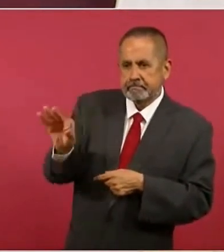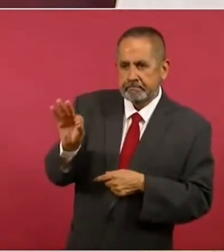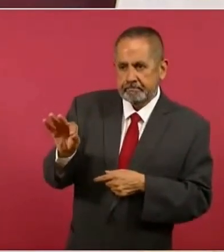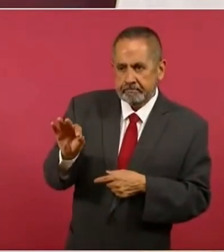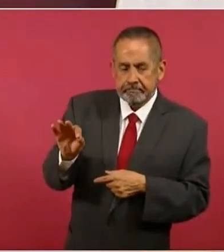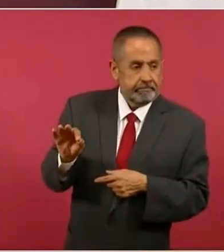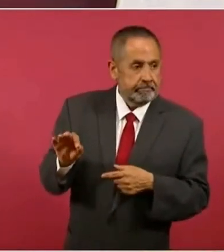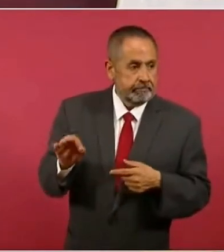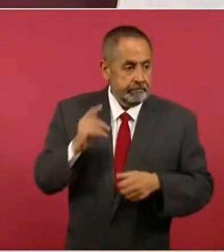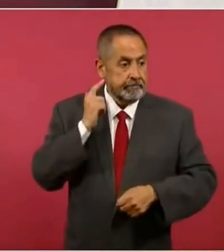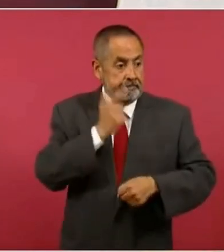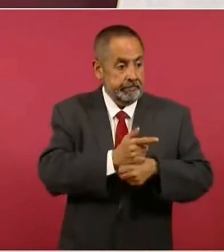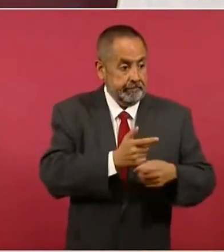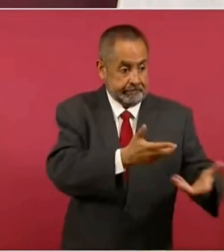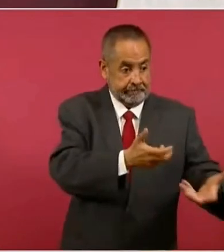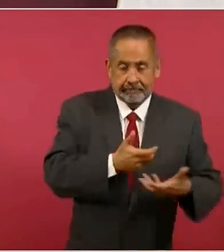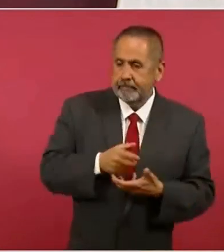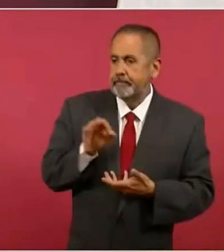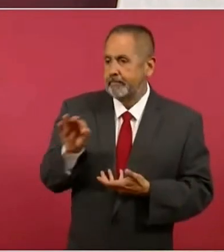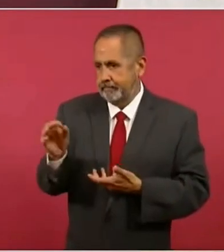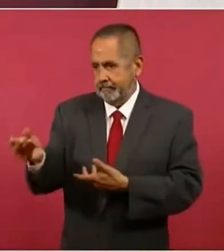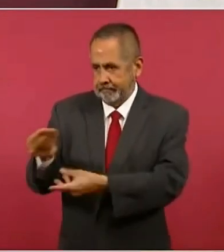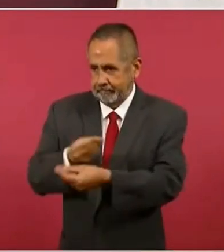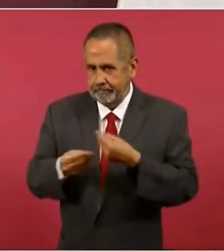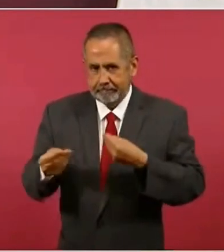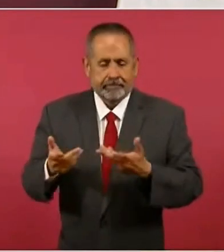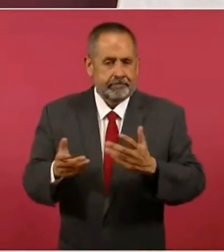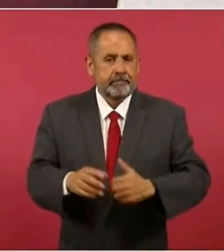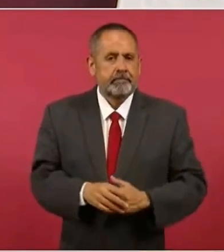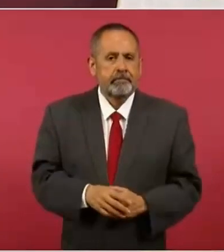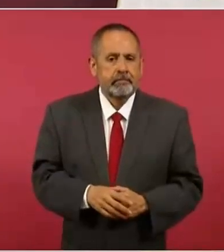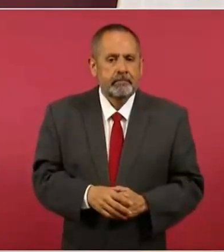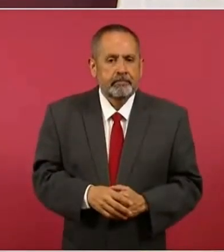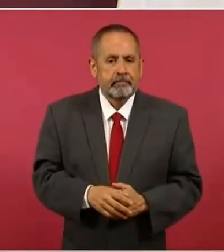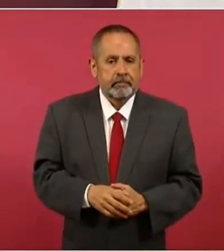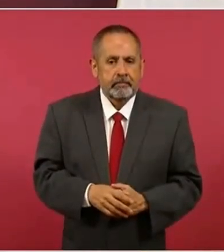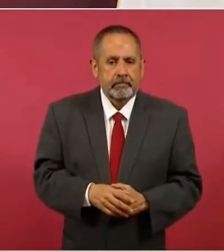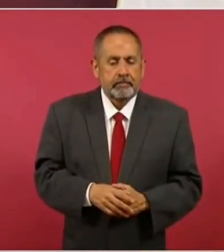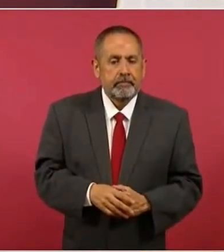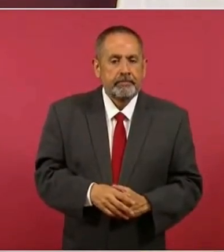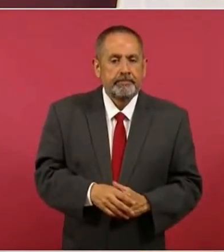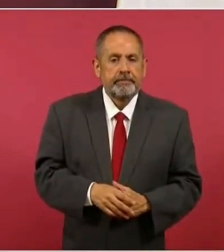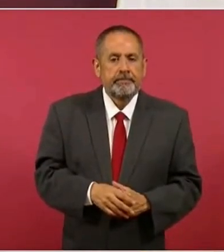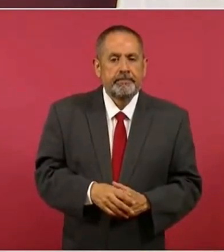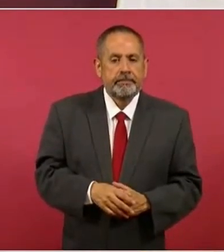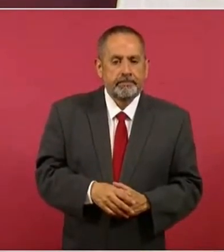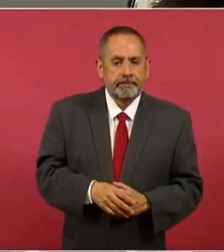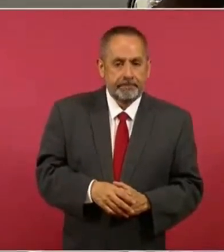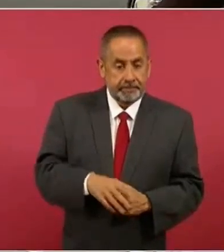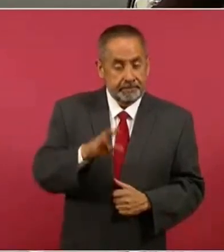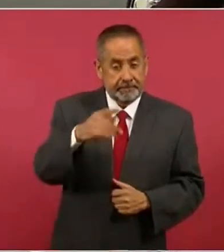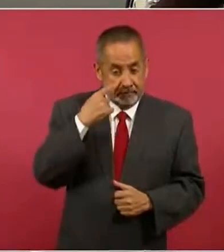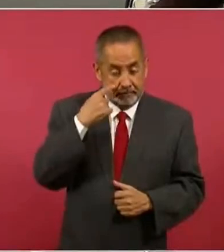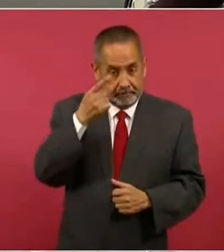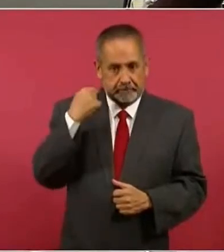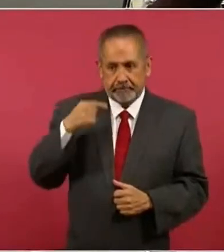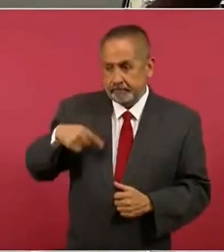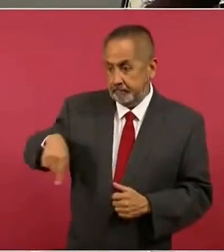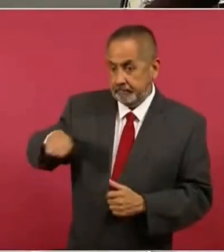este detectan lo siguen se meten